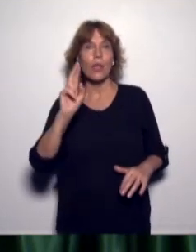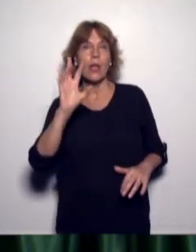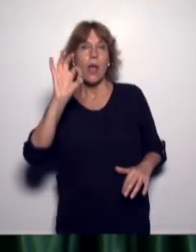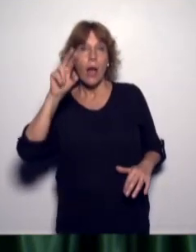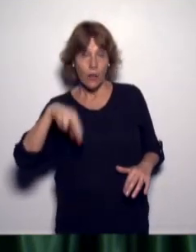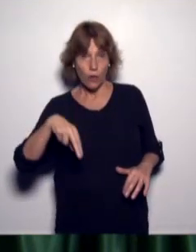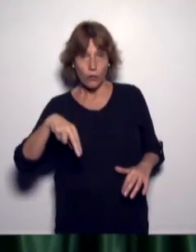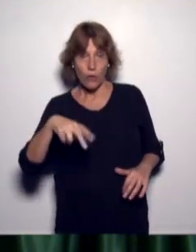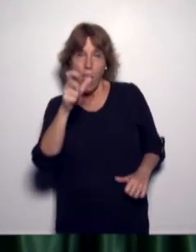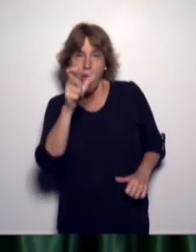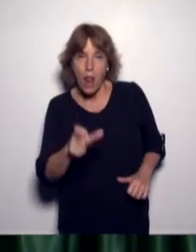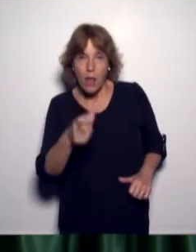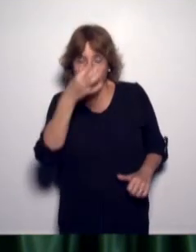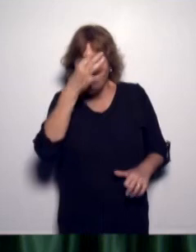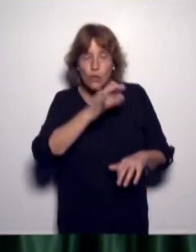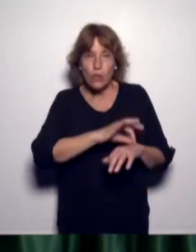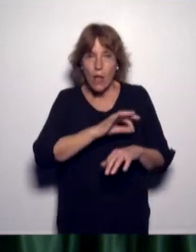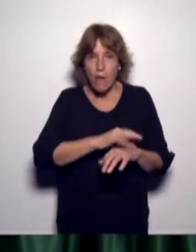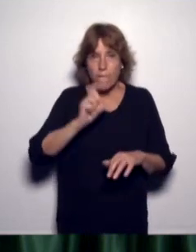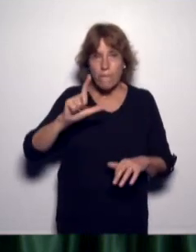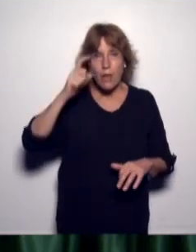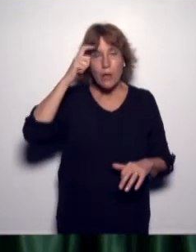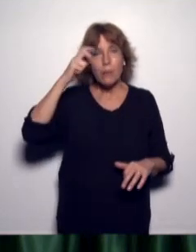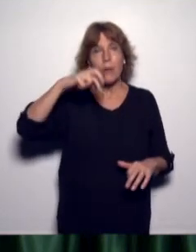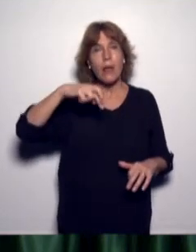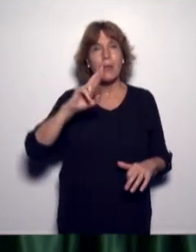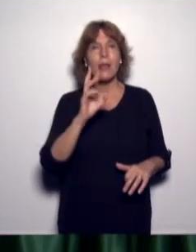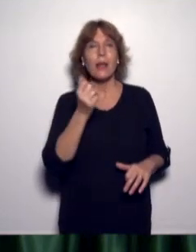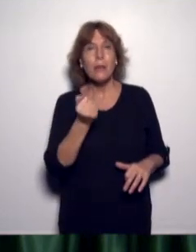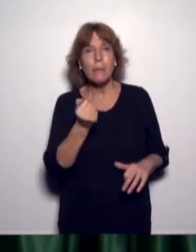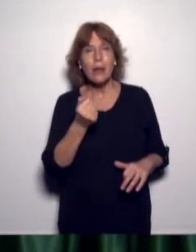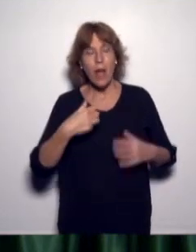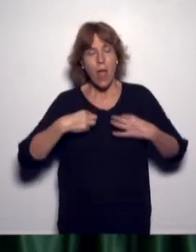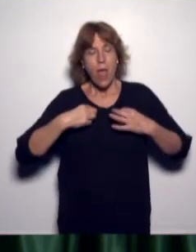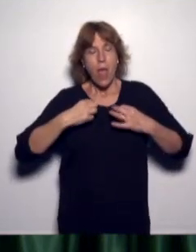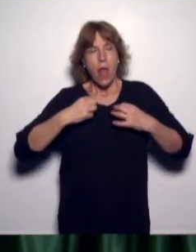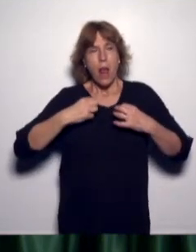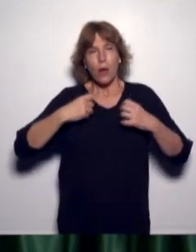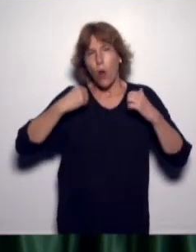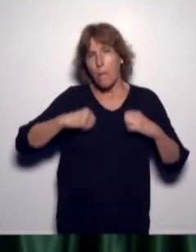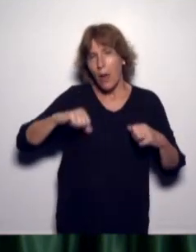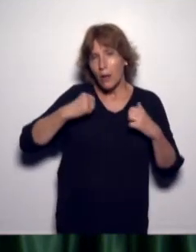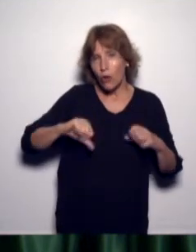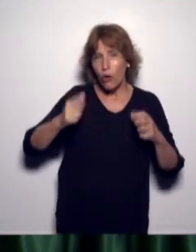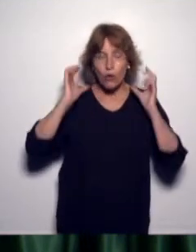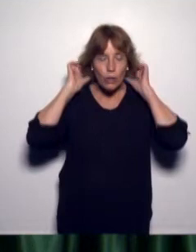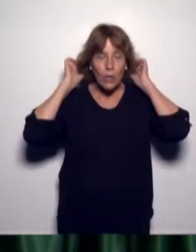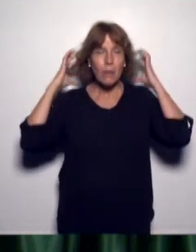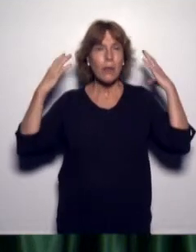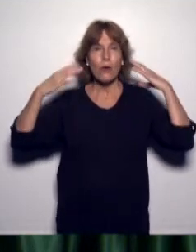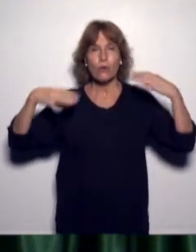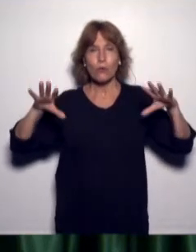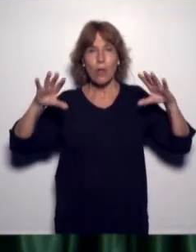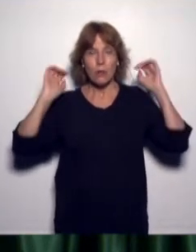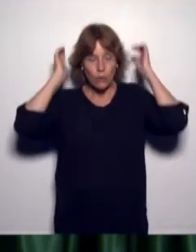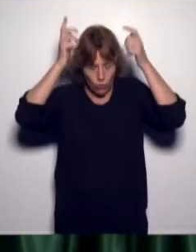La persona afectada de lepra llevará la ropa desgarrada y los cabellos sueltos. Se cubrirá hasta la boca e irá